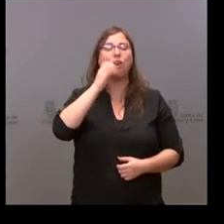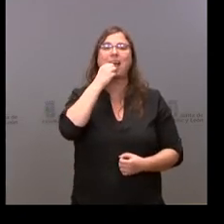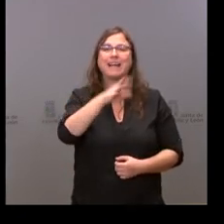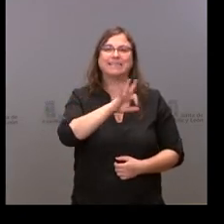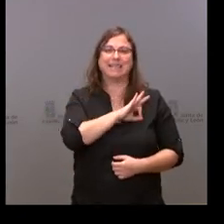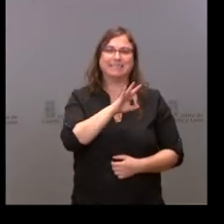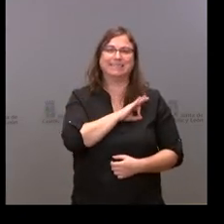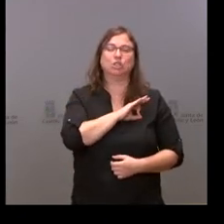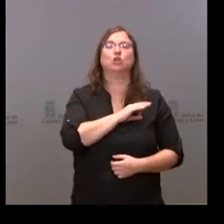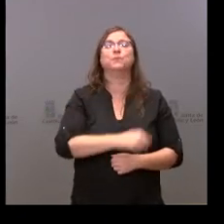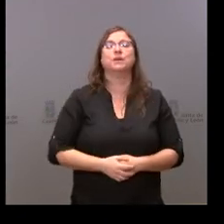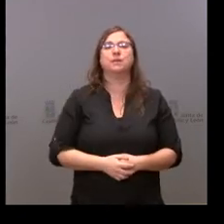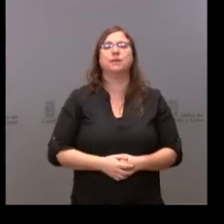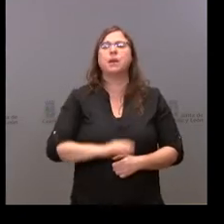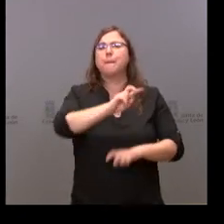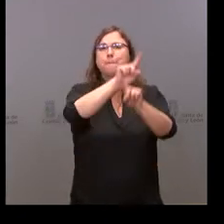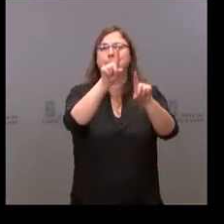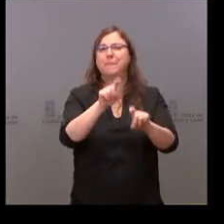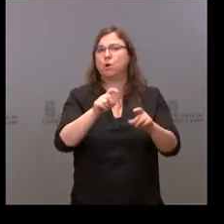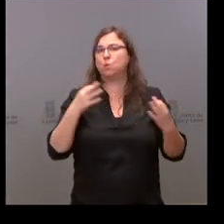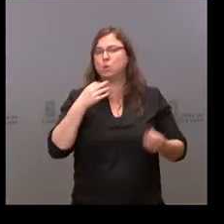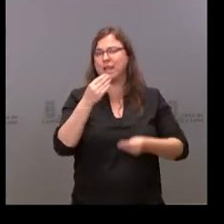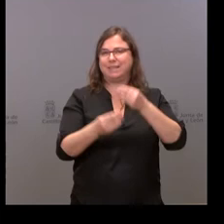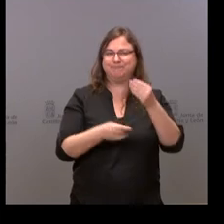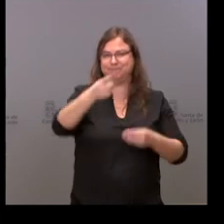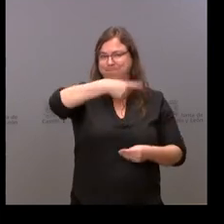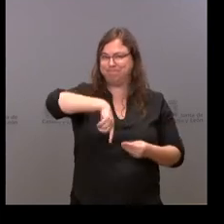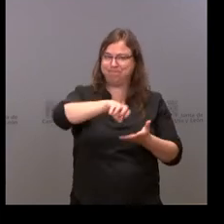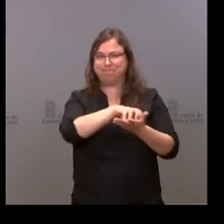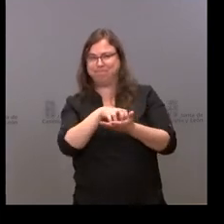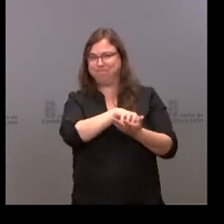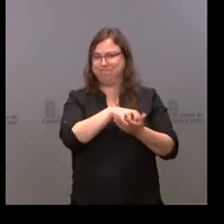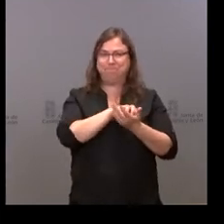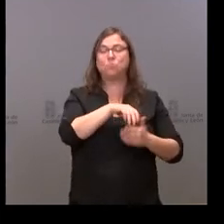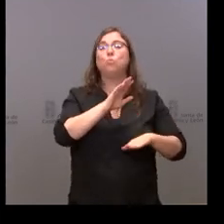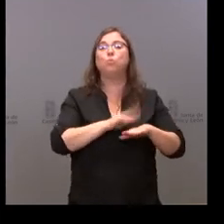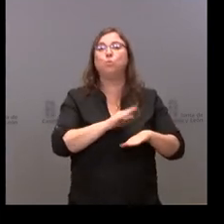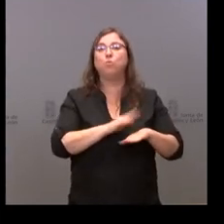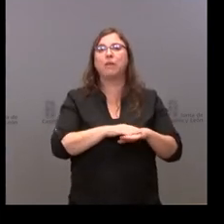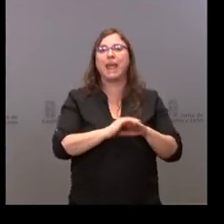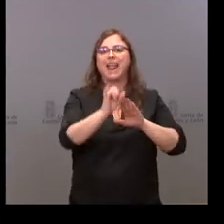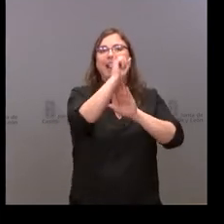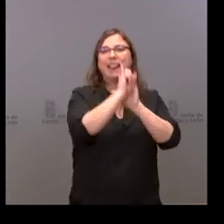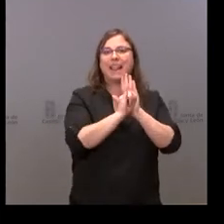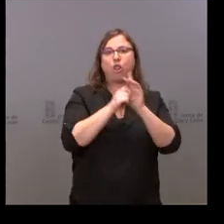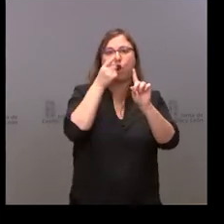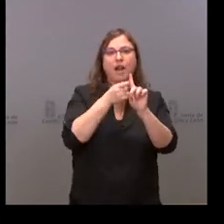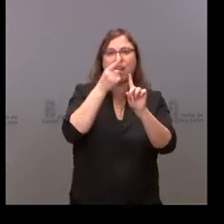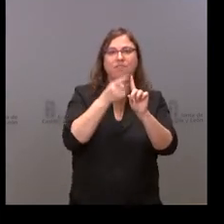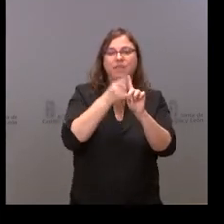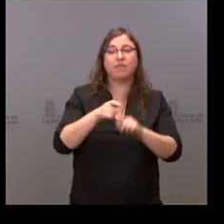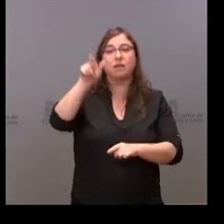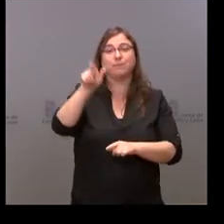señor vázquez bueno la pregunta que se está haciendo mucha gente dado que la referencia el indicador de referencia ahora es la presión